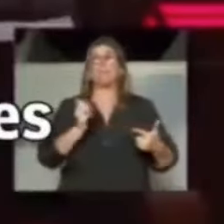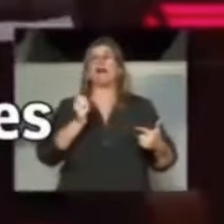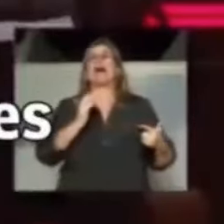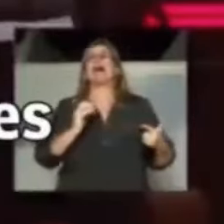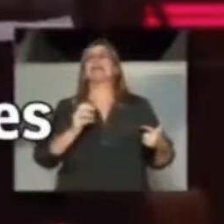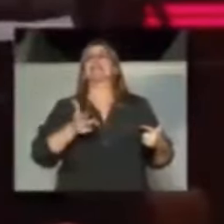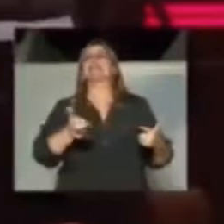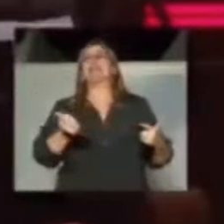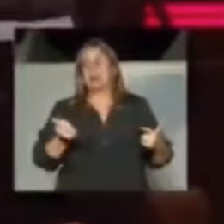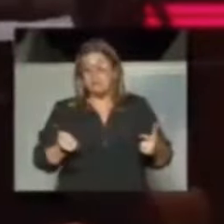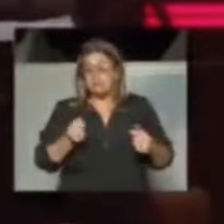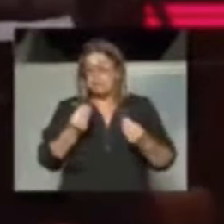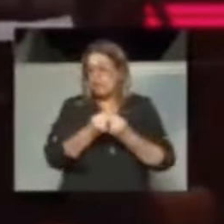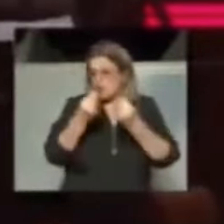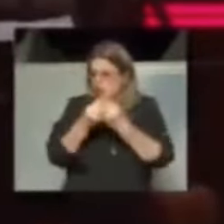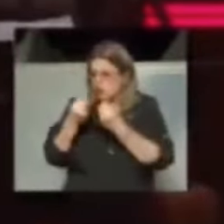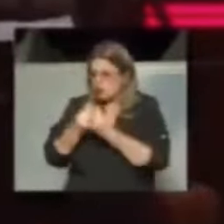ha